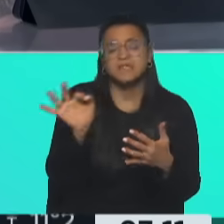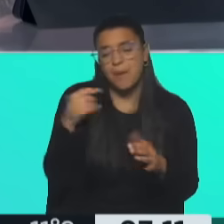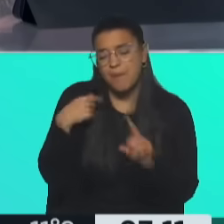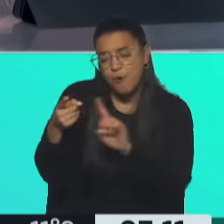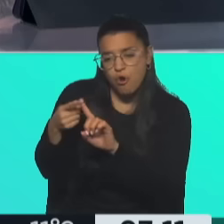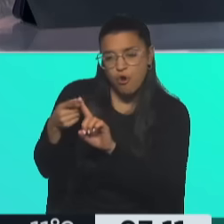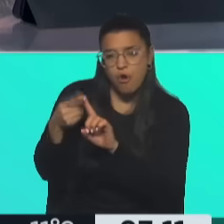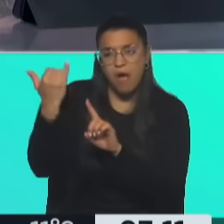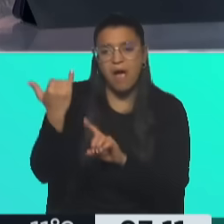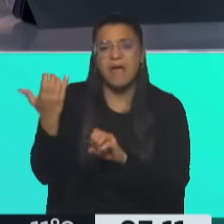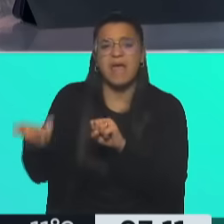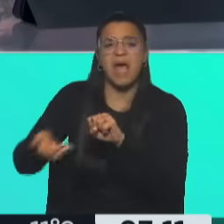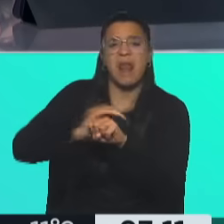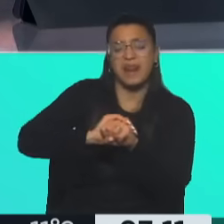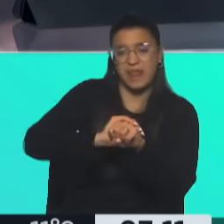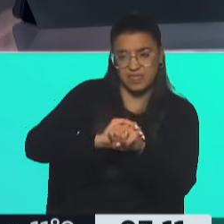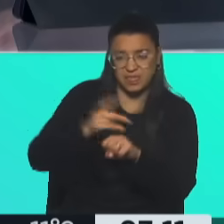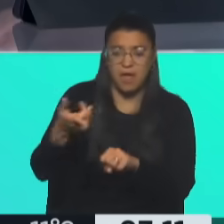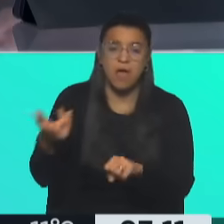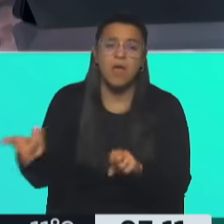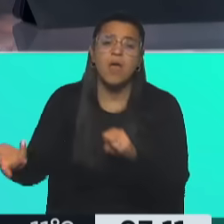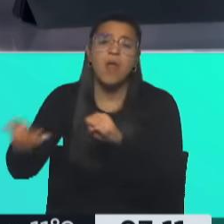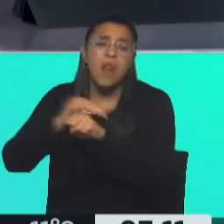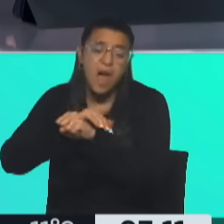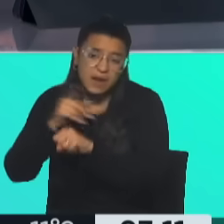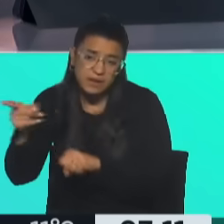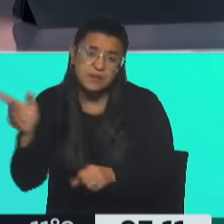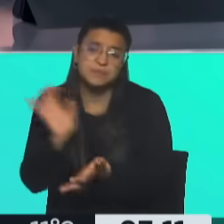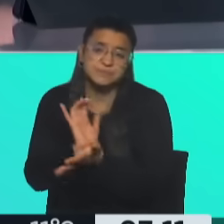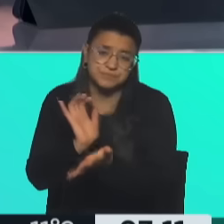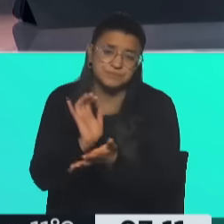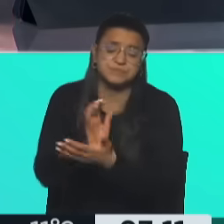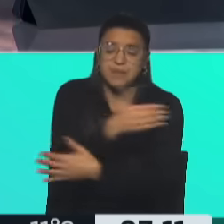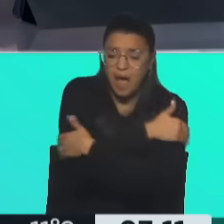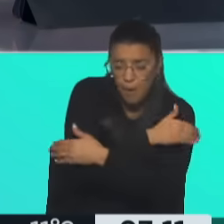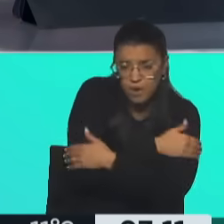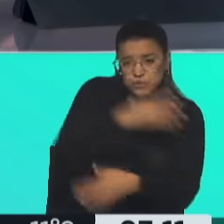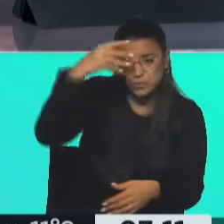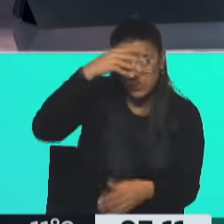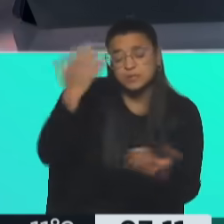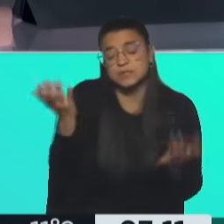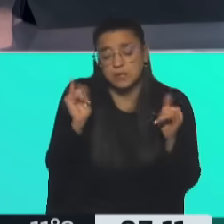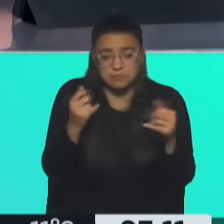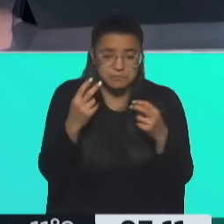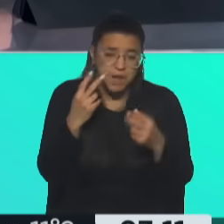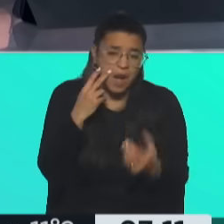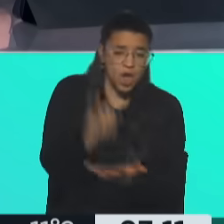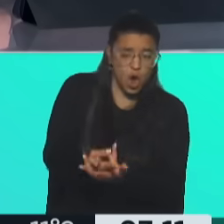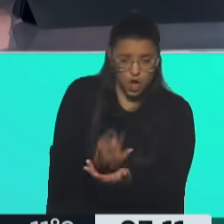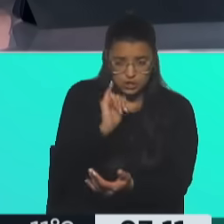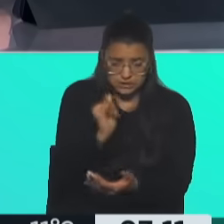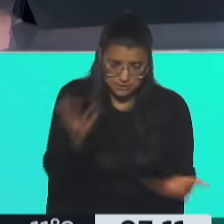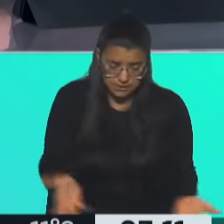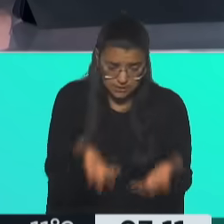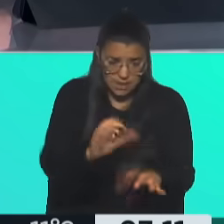a Horacio Rodríguez larreta un Horacio Rodríguez larreta que abrazó a Patricia bullrich claro reconoció que fue